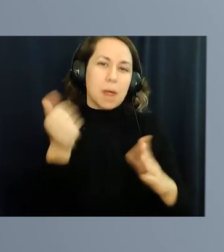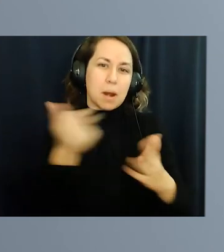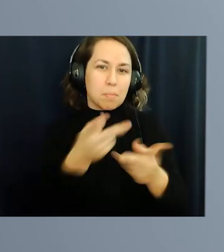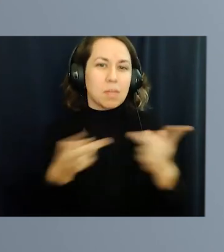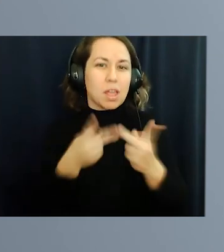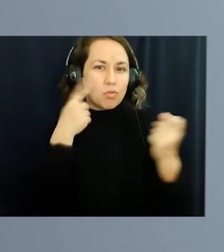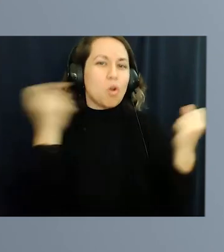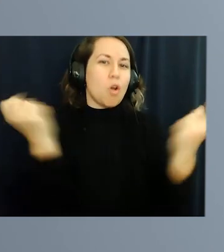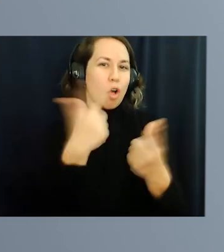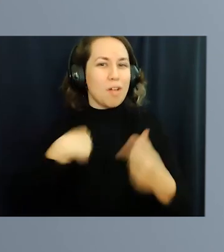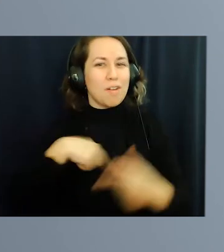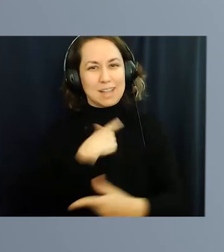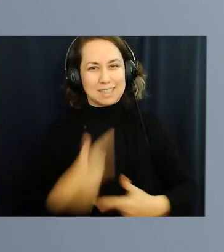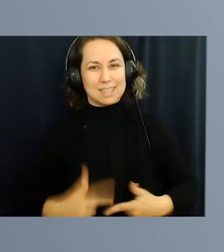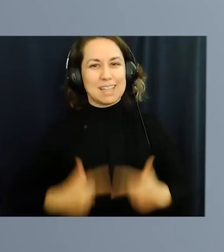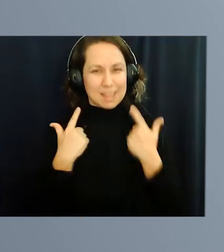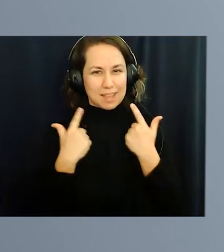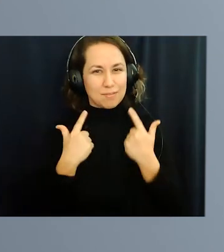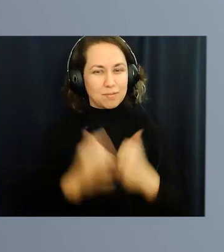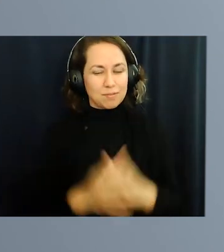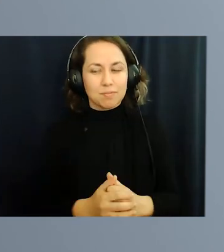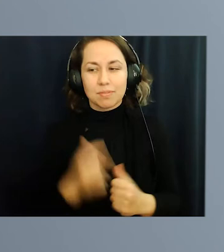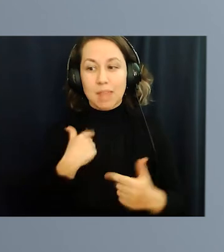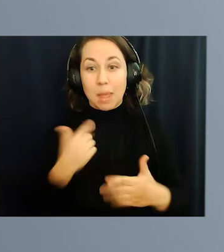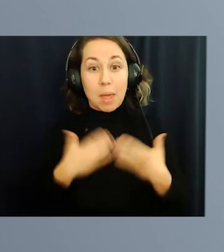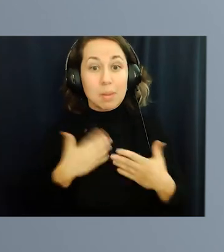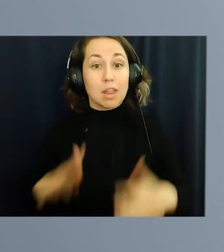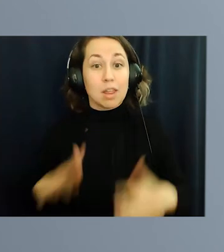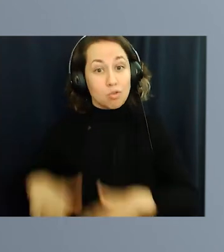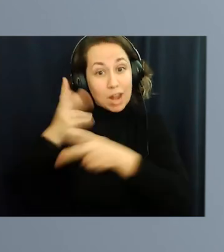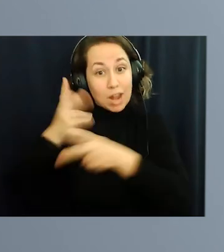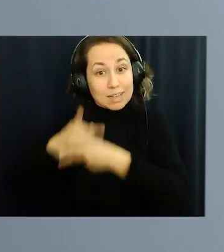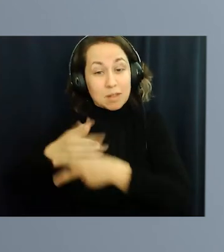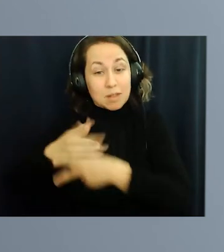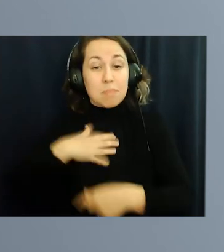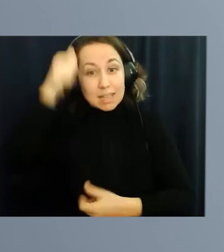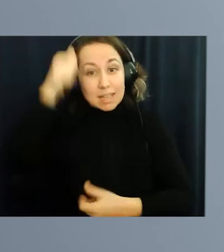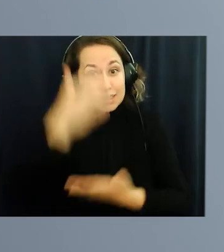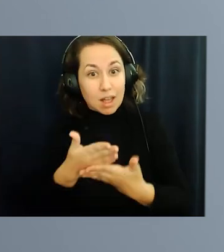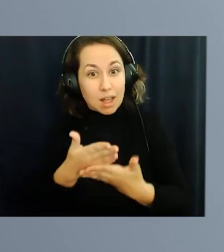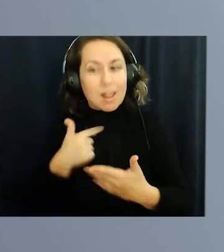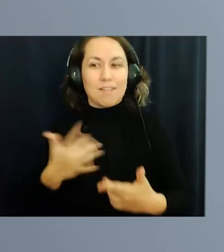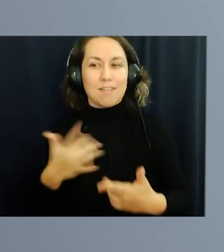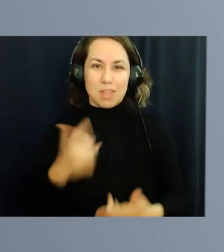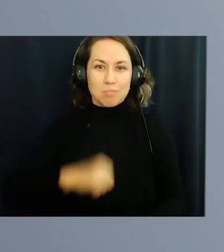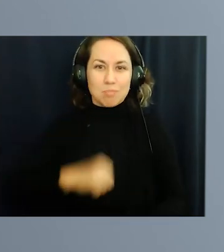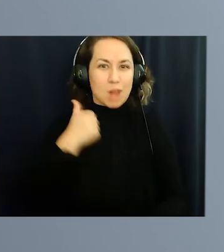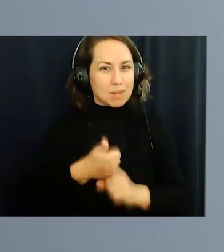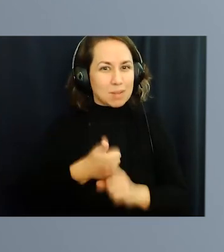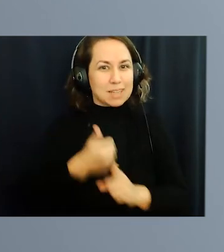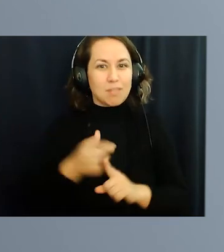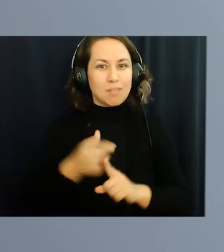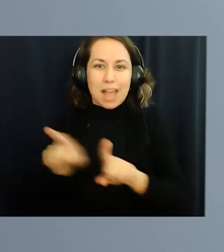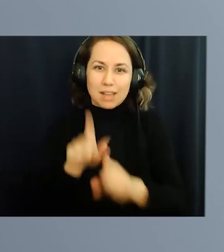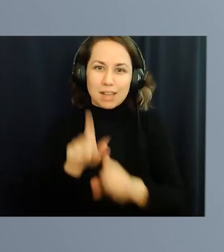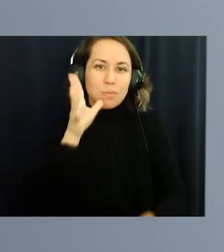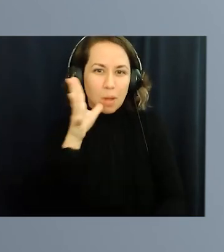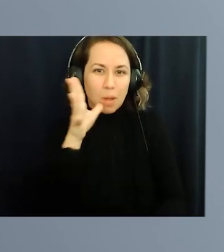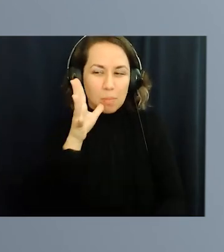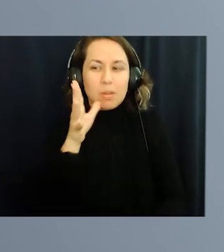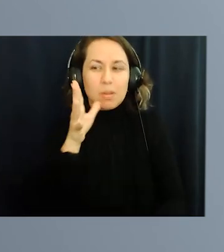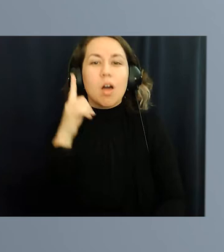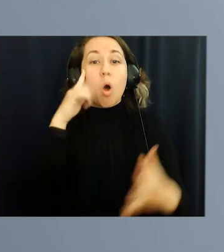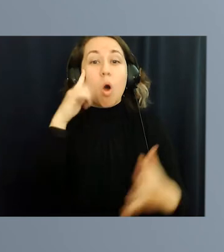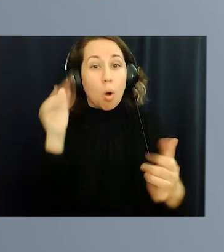tu educación es importante, tu carrera es importante, pero ser una persona que tiene una variedad de intereses, que tiene una vida